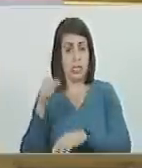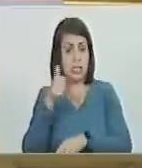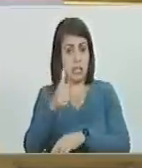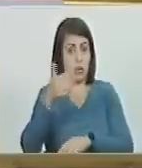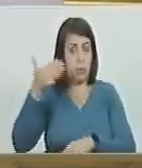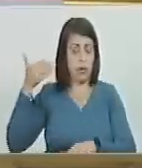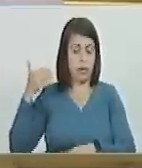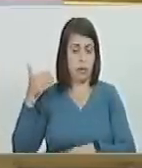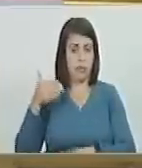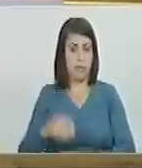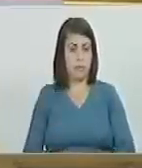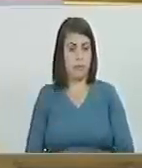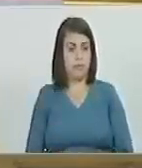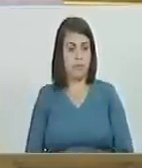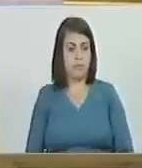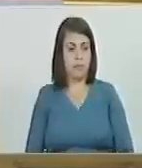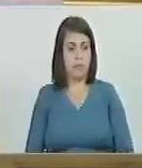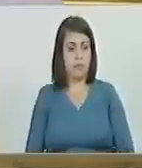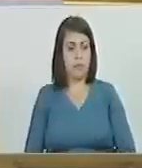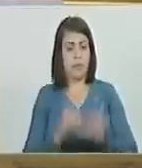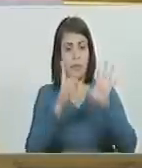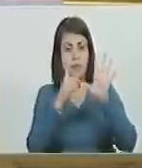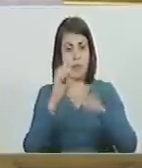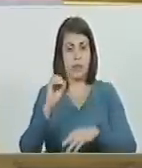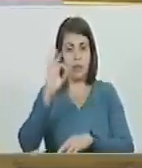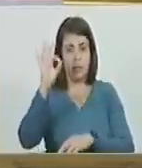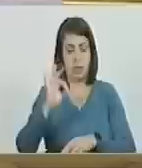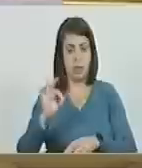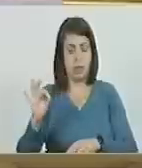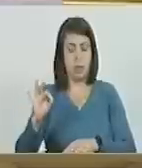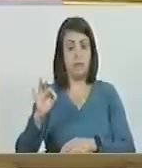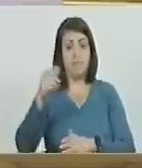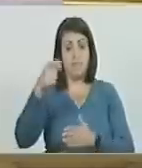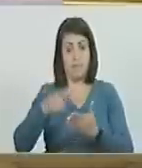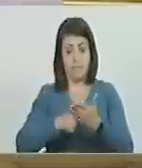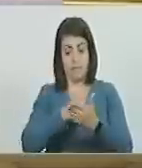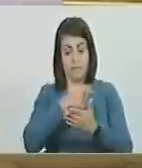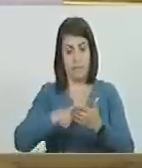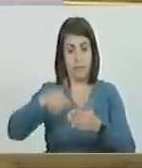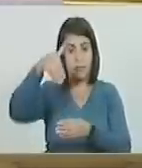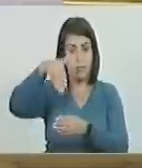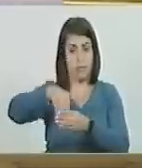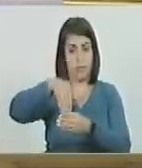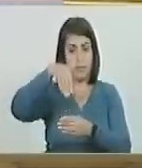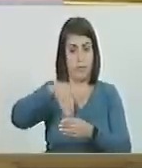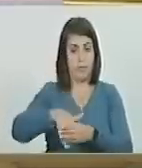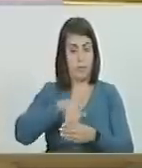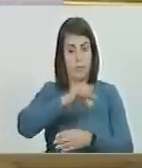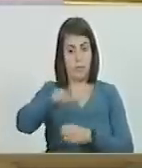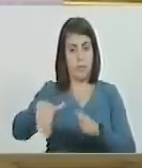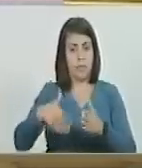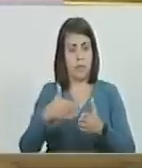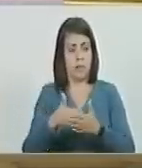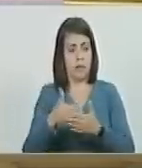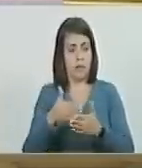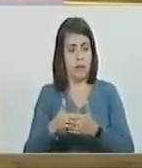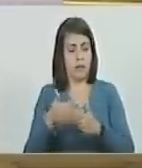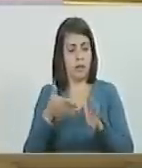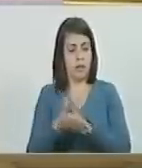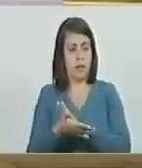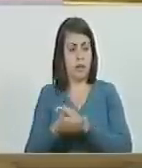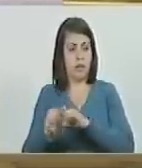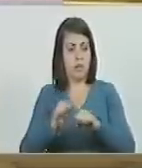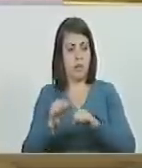que hubo más del 60% de impugnaciones a esas elecciones. Y todos esos eventos